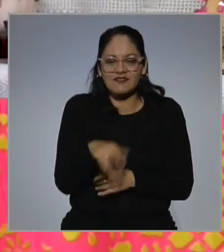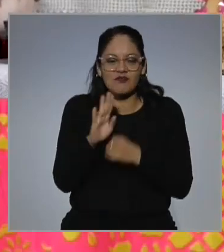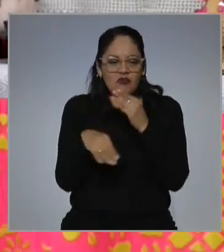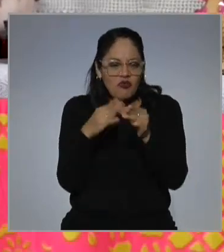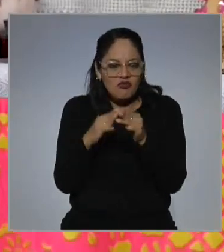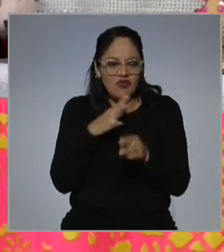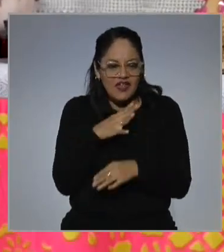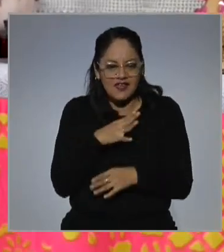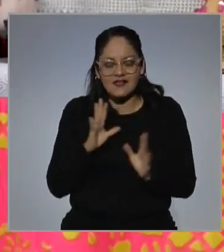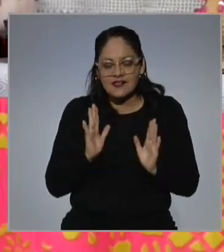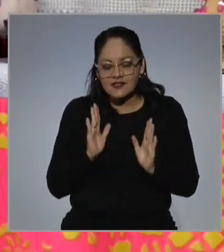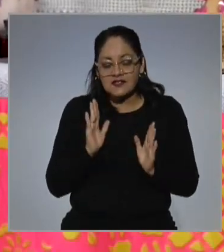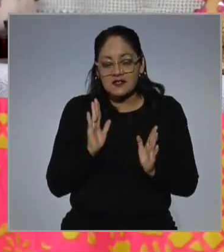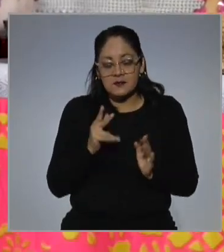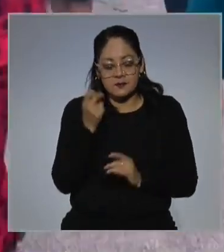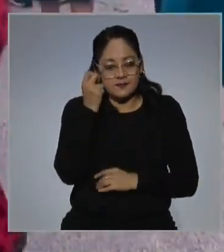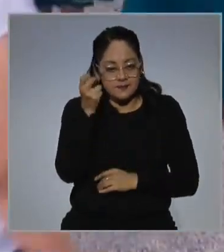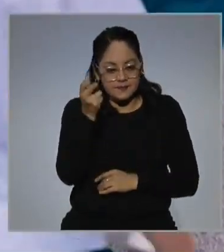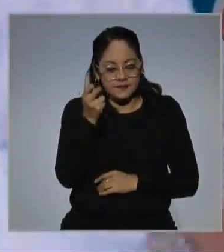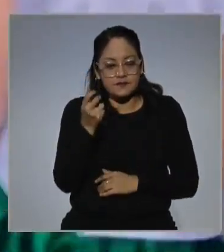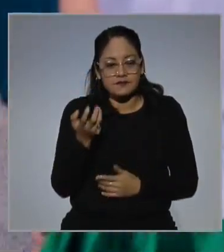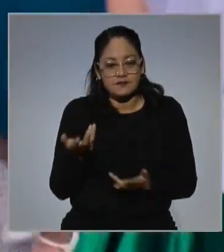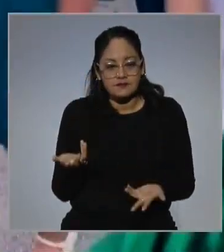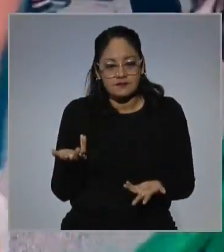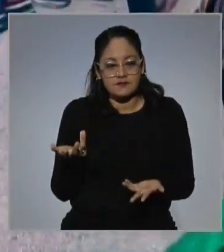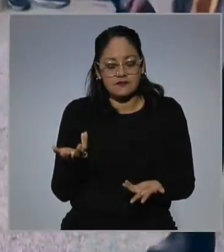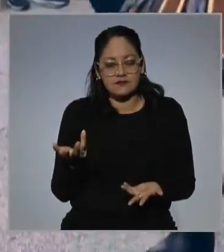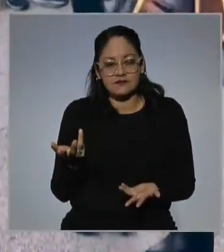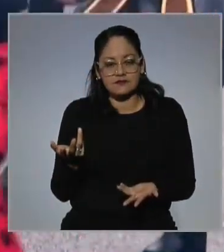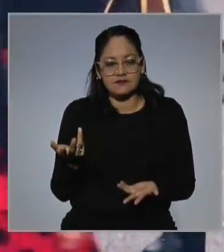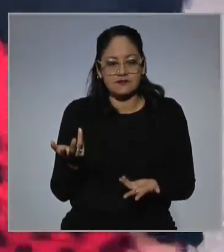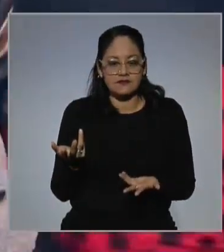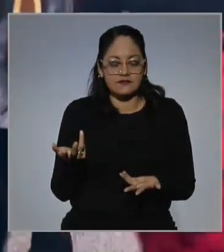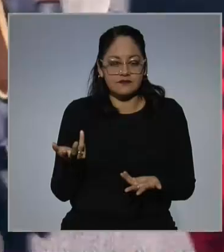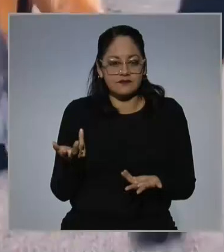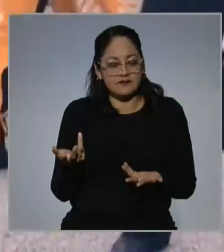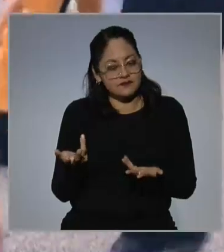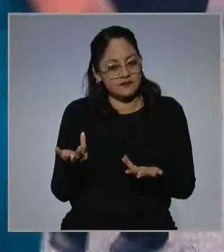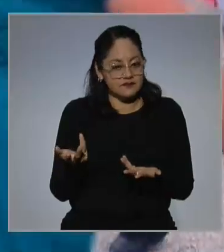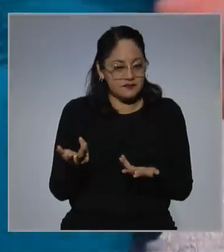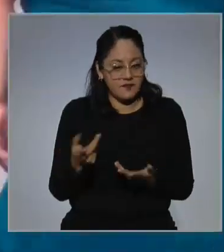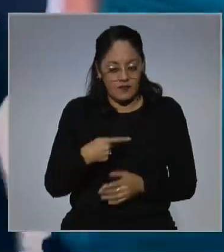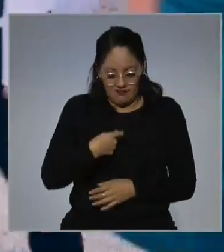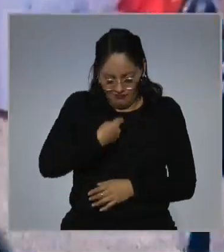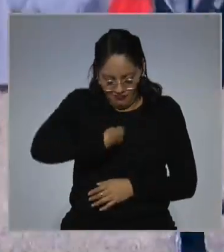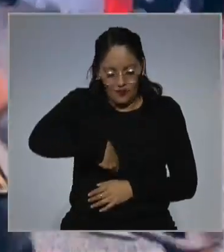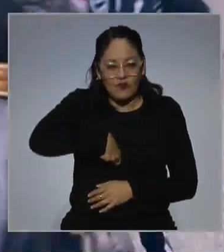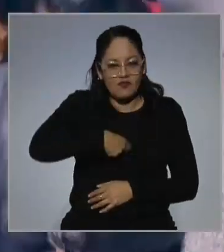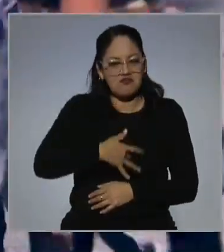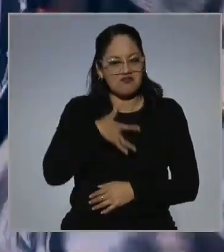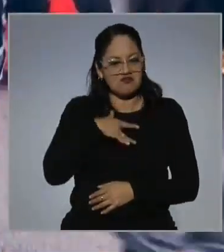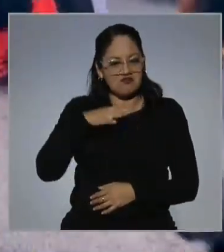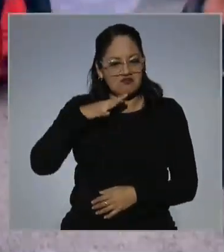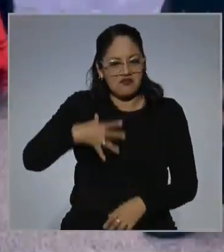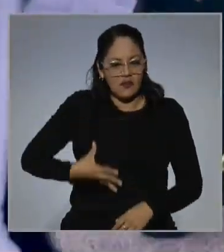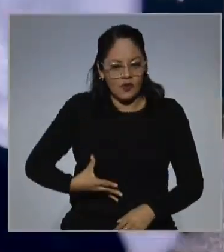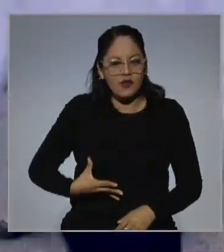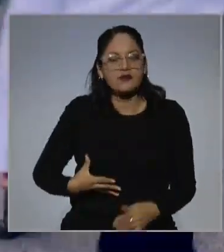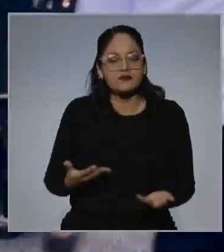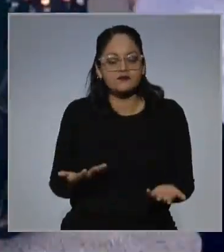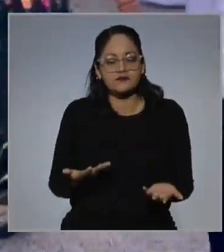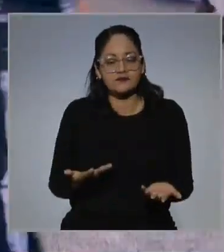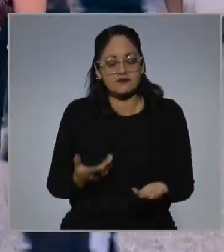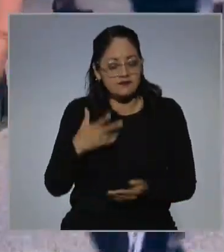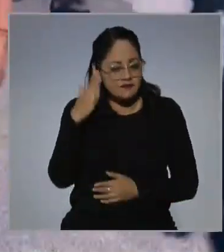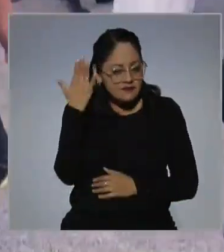mundo! Entonces es justo eso lo que genera la identidad y el sentirse orgulloso